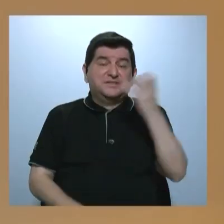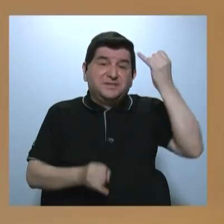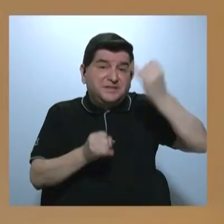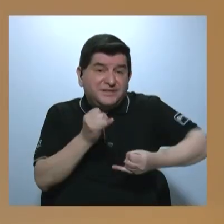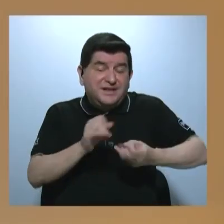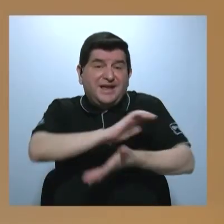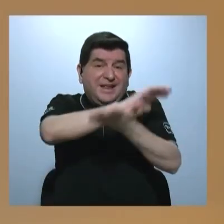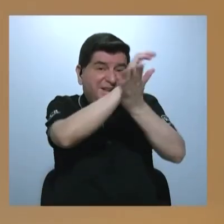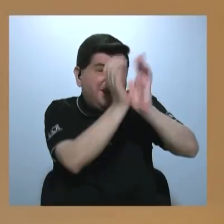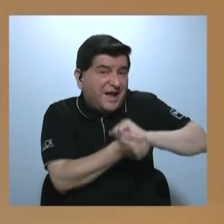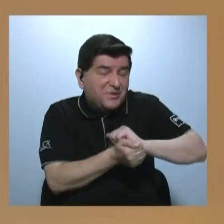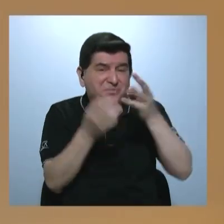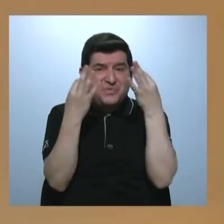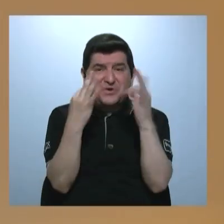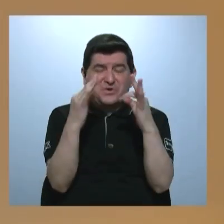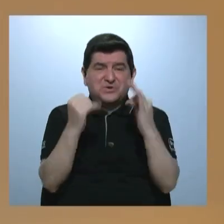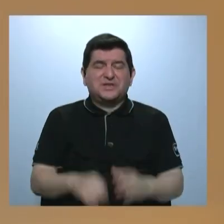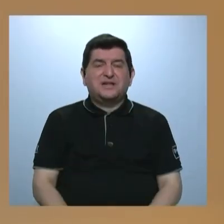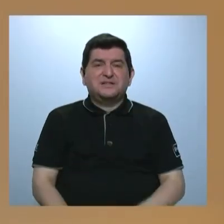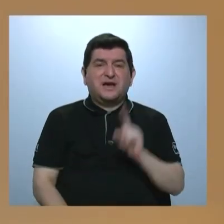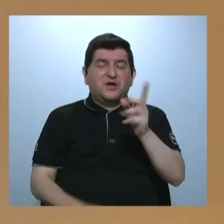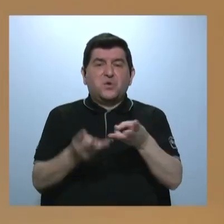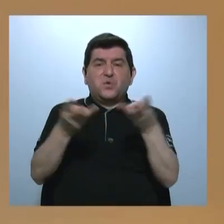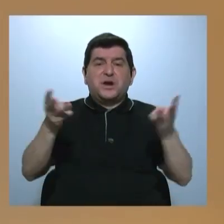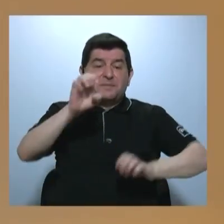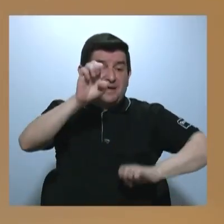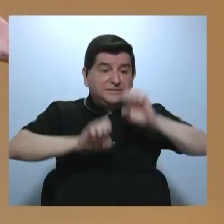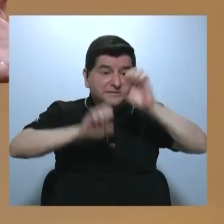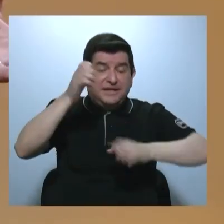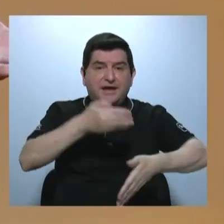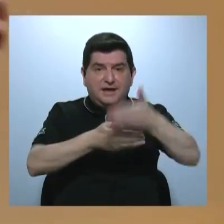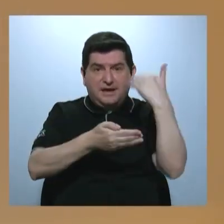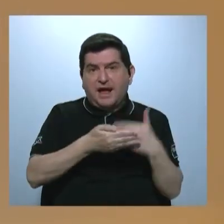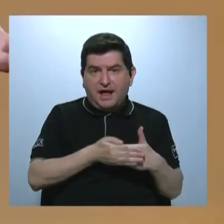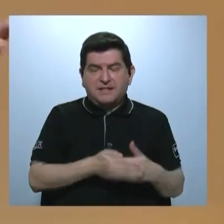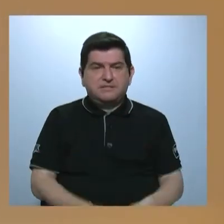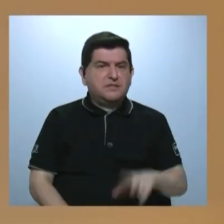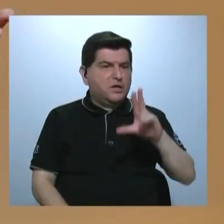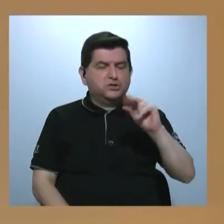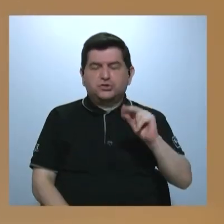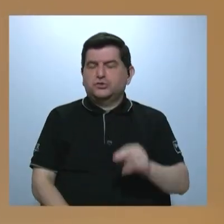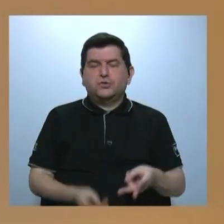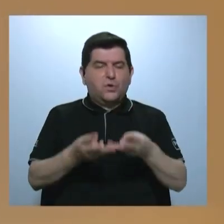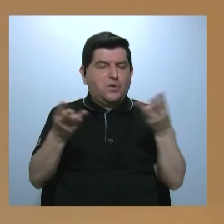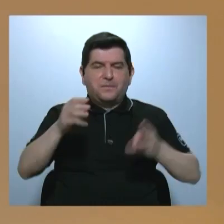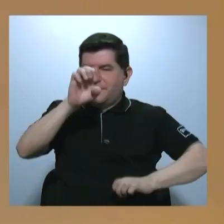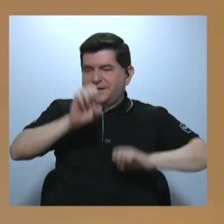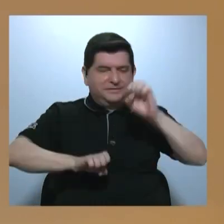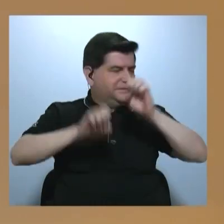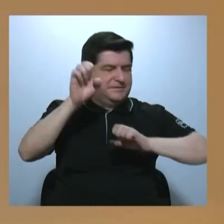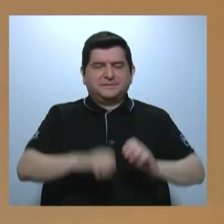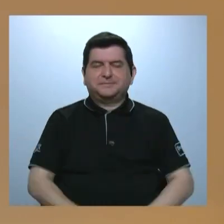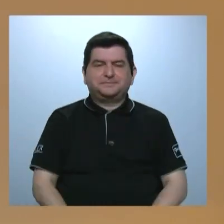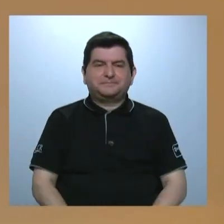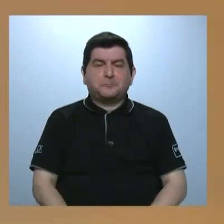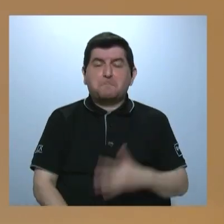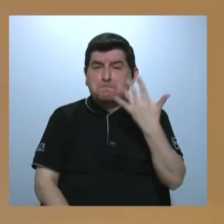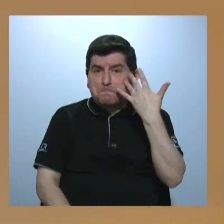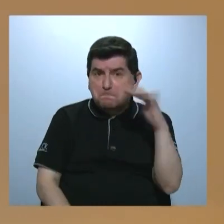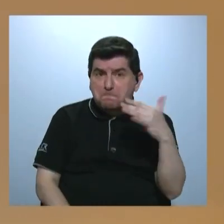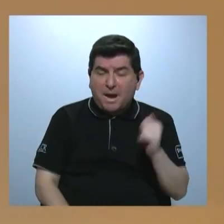finalmente el cambio fue tratar de que ahora sea una asignatura que se evalúa, porque antes con el caso de la FOD no era una asignatura que se evaluara. Pero bueno, entonces